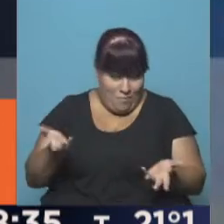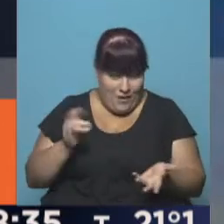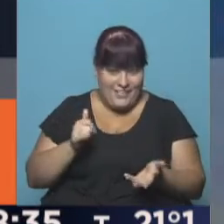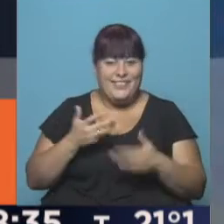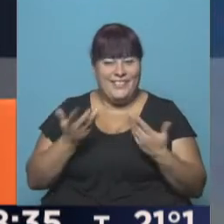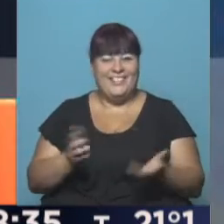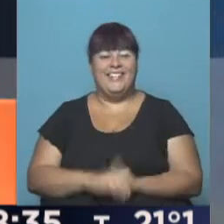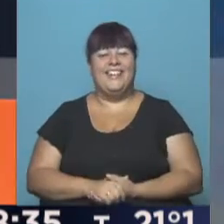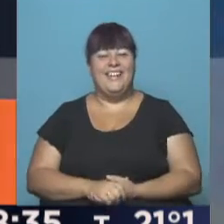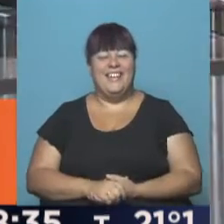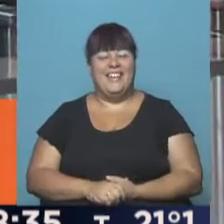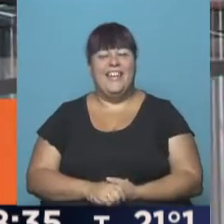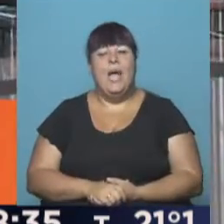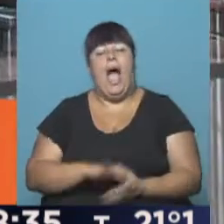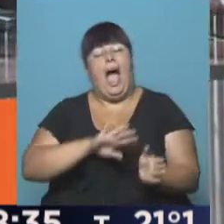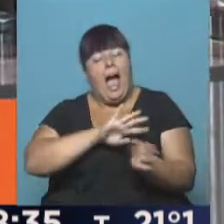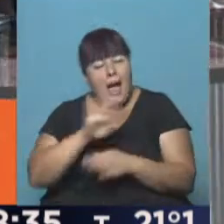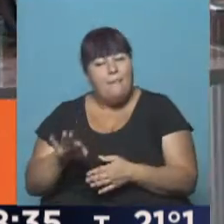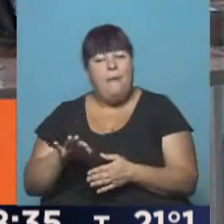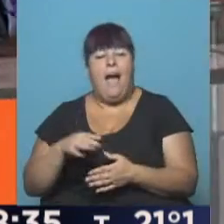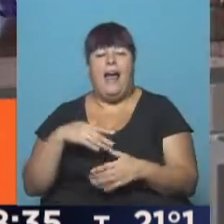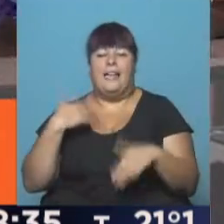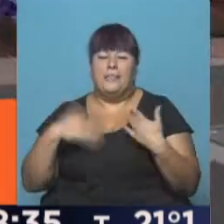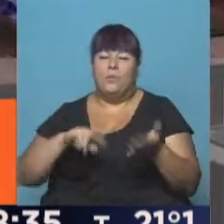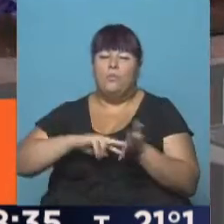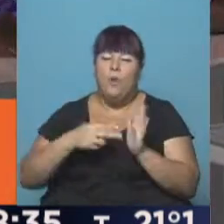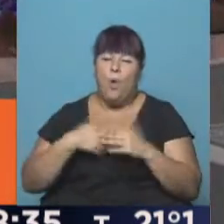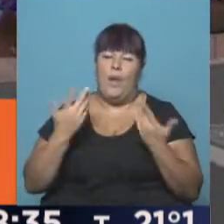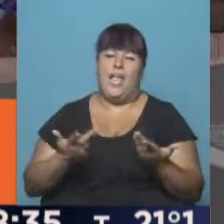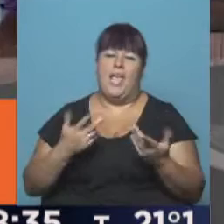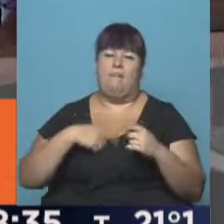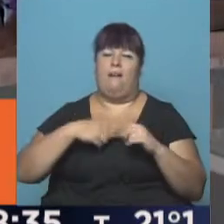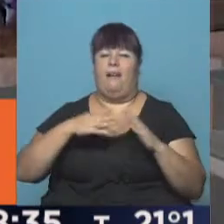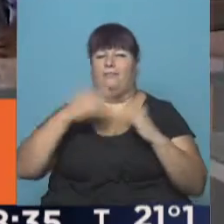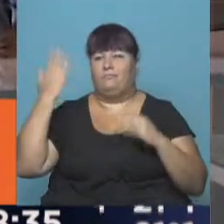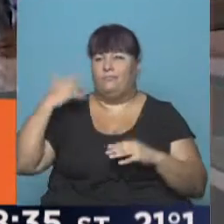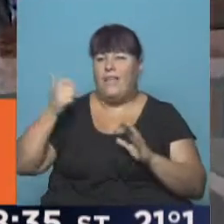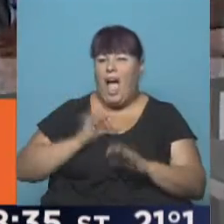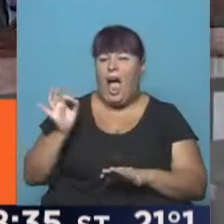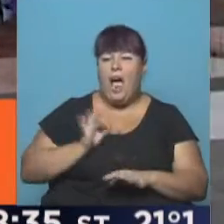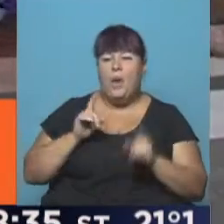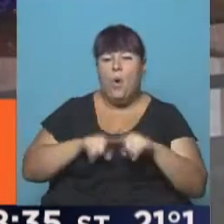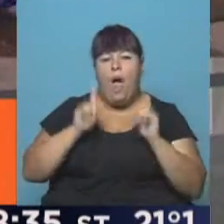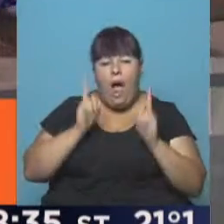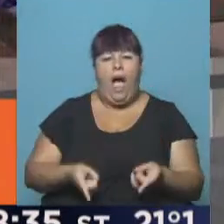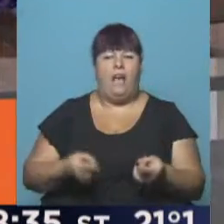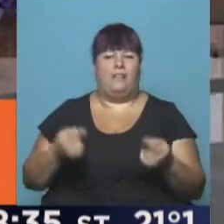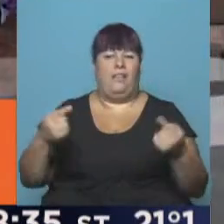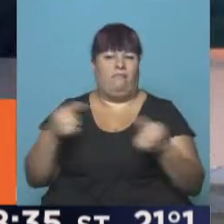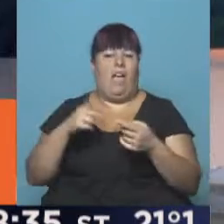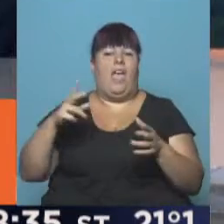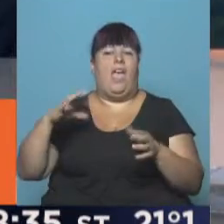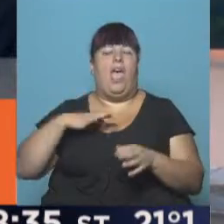eso pero por otro lado están generando tantos inconvenientes a lo largo de los últimos años que han sido hasta funcionales a la educación